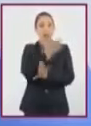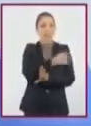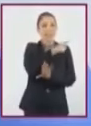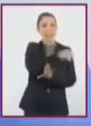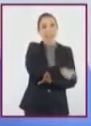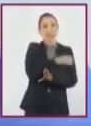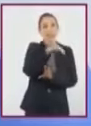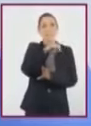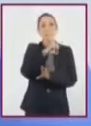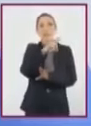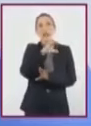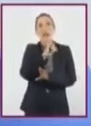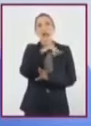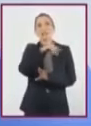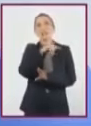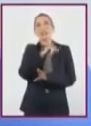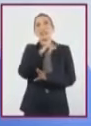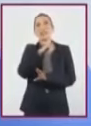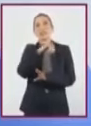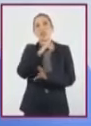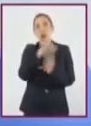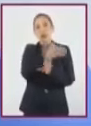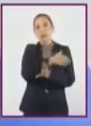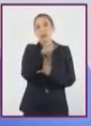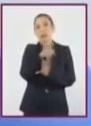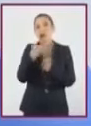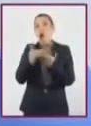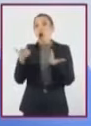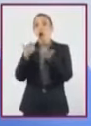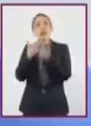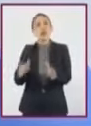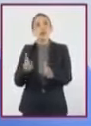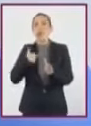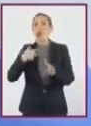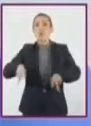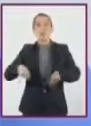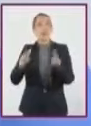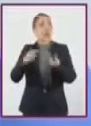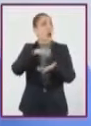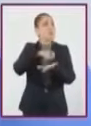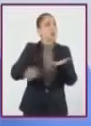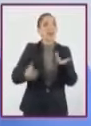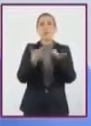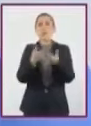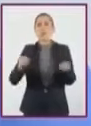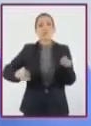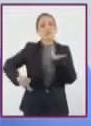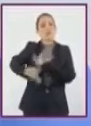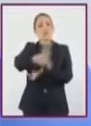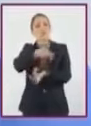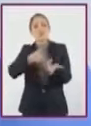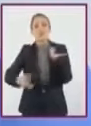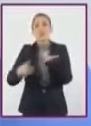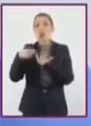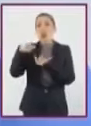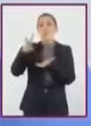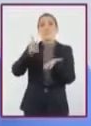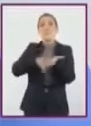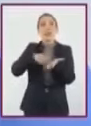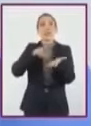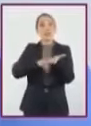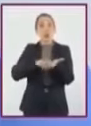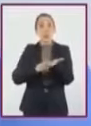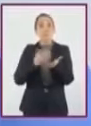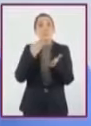el mercantilismo. Ahora se fomentaría la libre circulación de mercancías, la cual regularía los precios